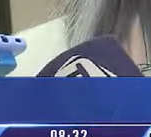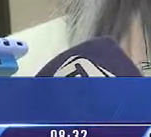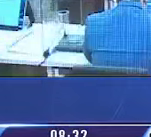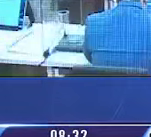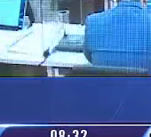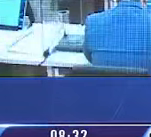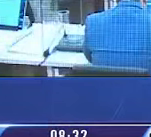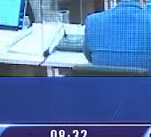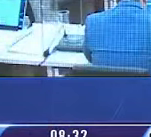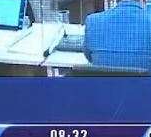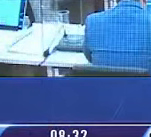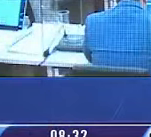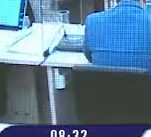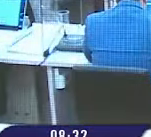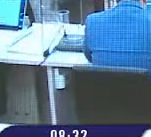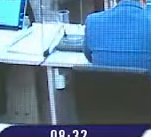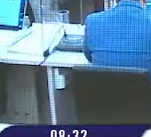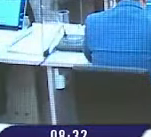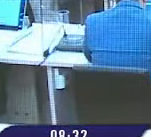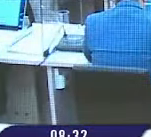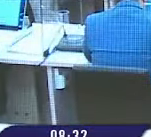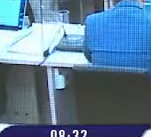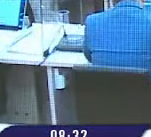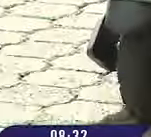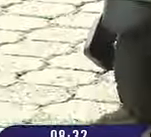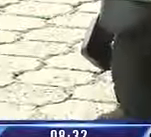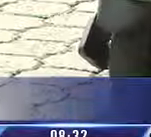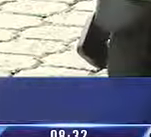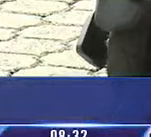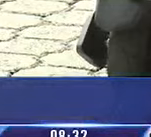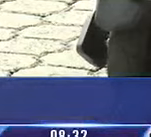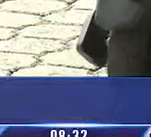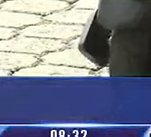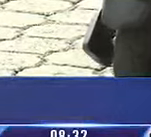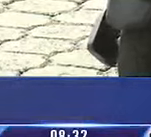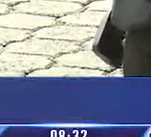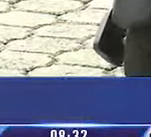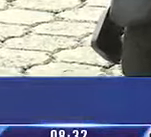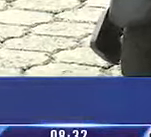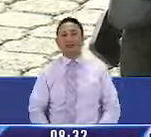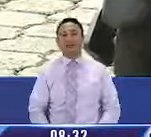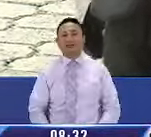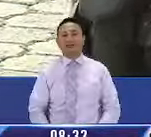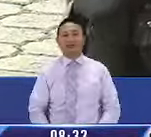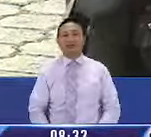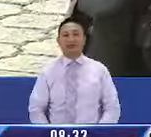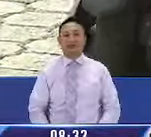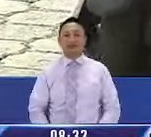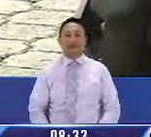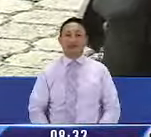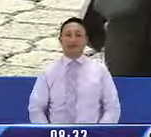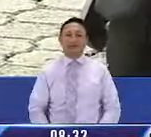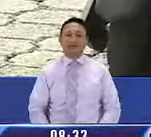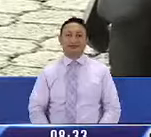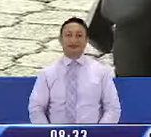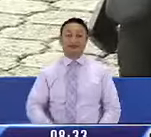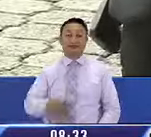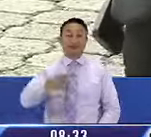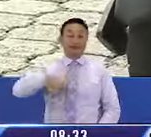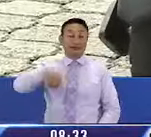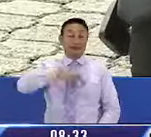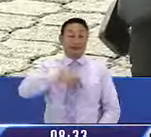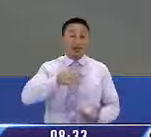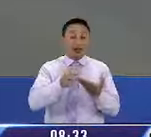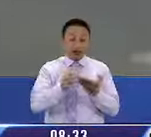modificar aquello. Lo nuevo de esta medida es que se determinarán lugares donde no aplicaría dicha restricción, que podría ser en ciertas parroquias rurales